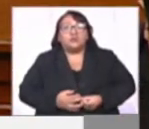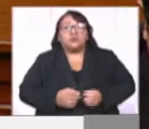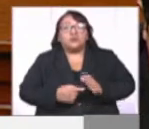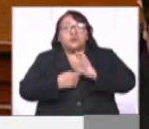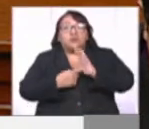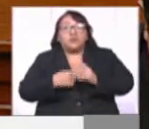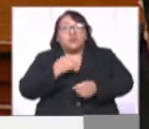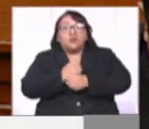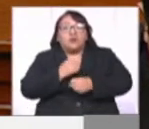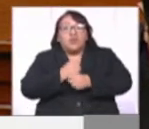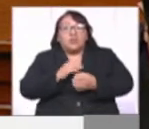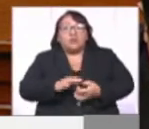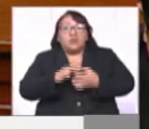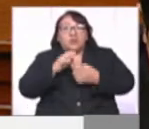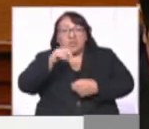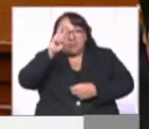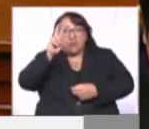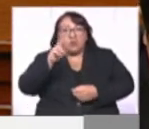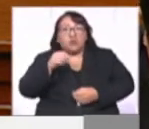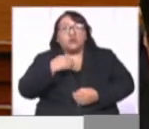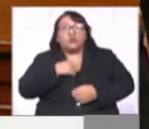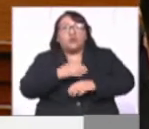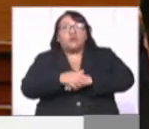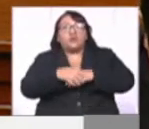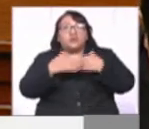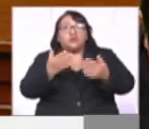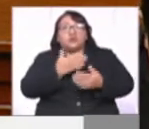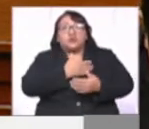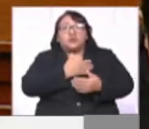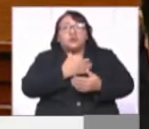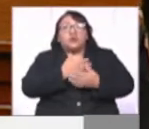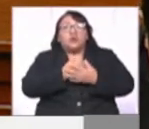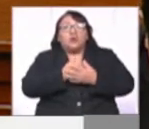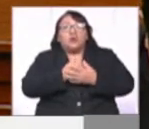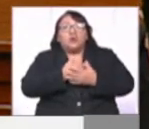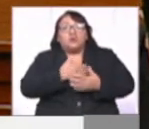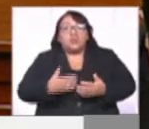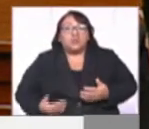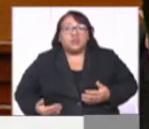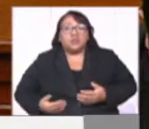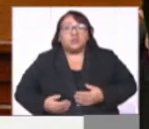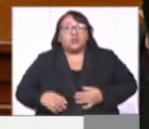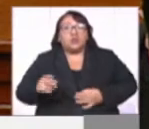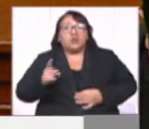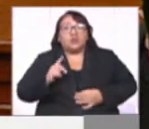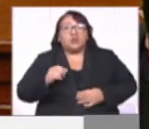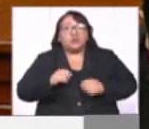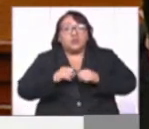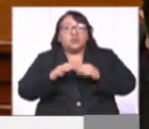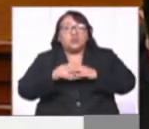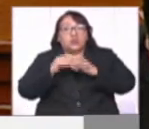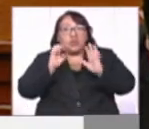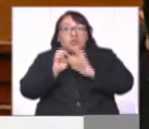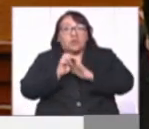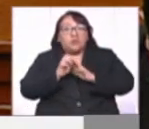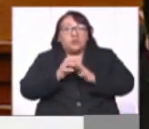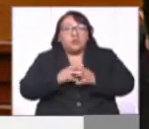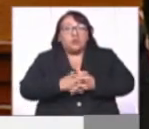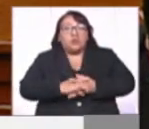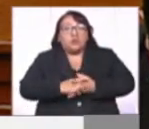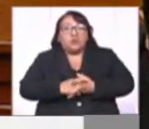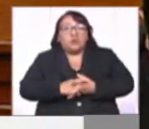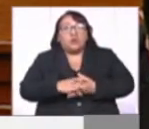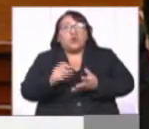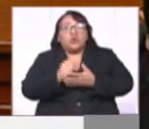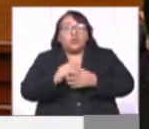de inclusividad en el país. Y yo lo felicito, espero que todo el Estado siga ese ejemplo y contraten